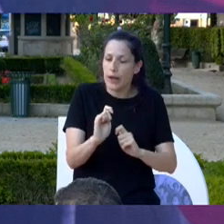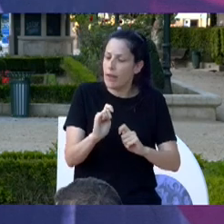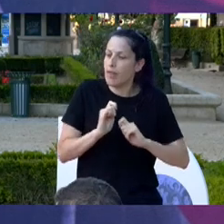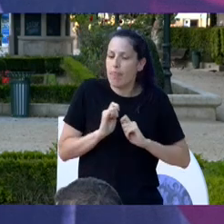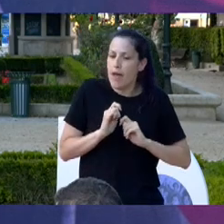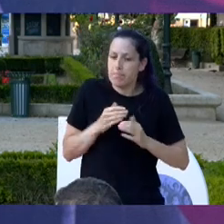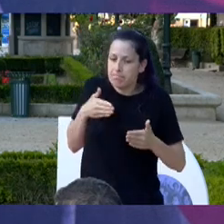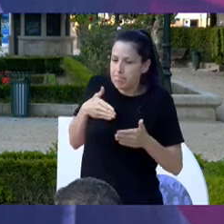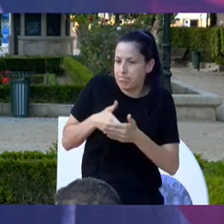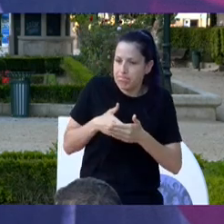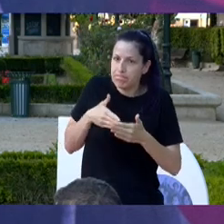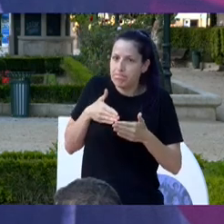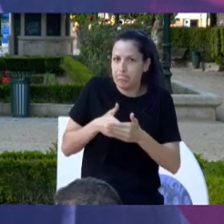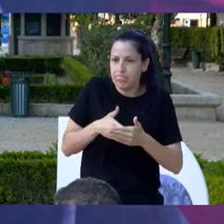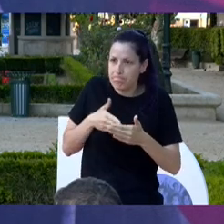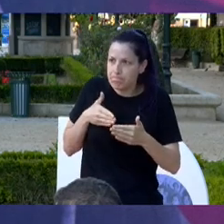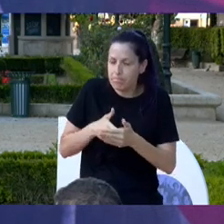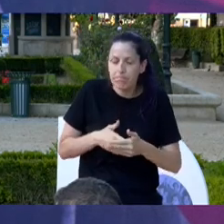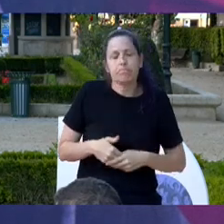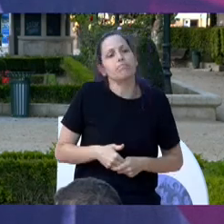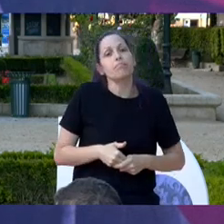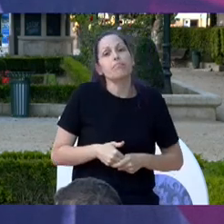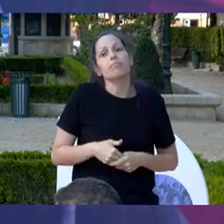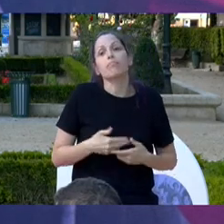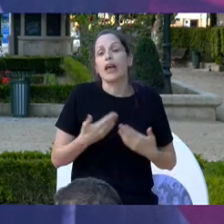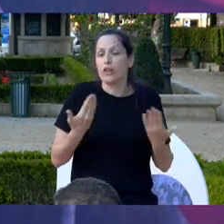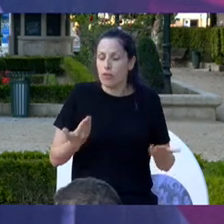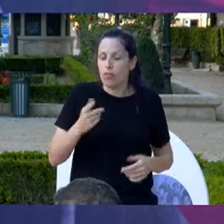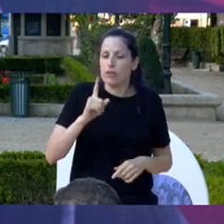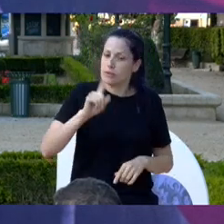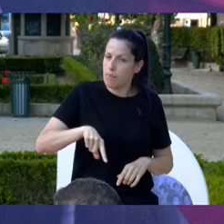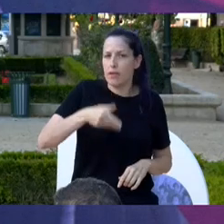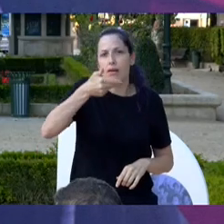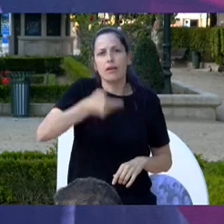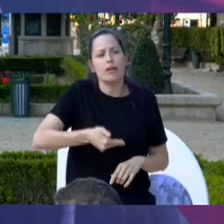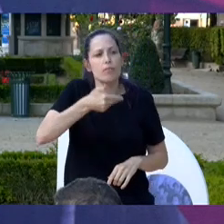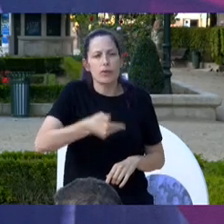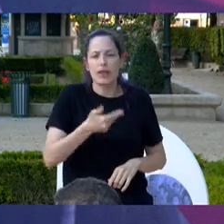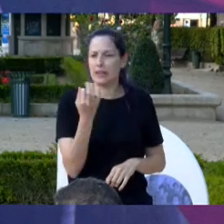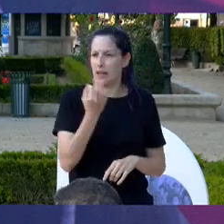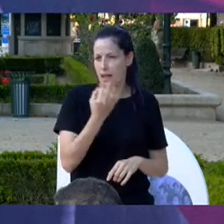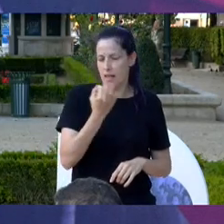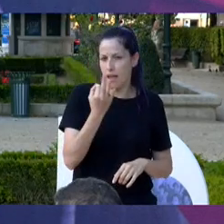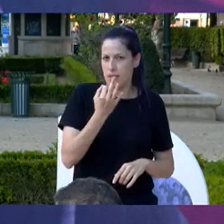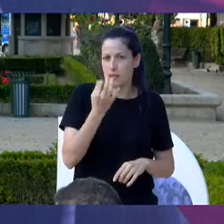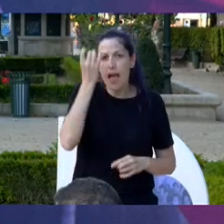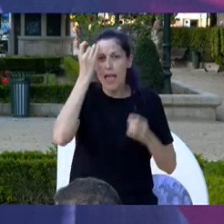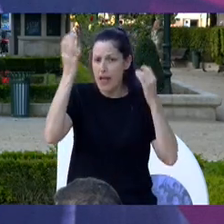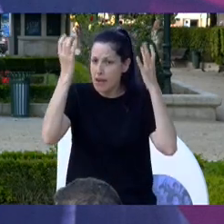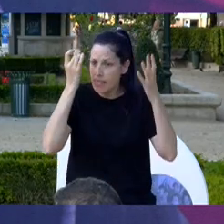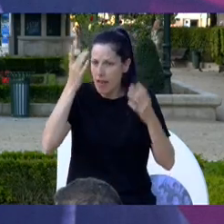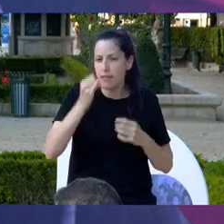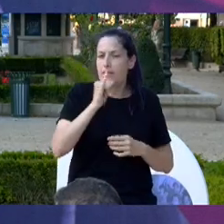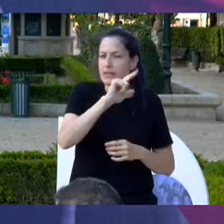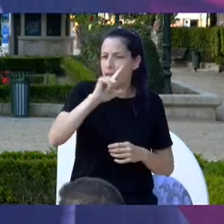fixo Ernestina. E para rematar tamén, pois contar que tamén é moi importante, non só as iniciativas que puxo en marcha a